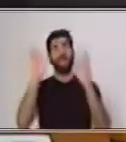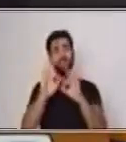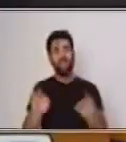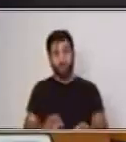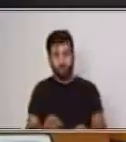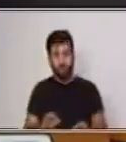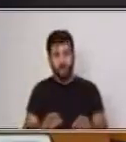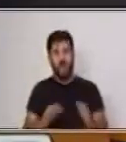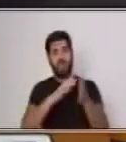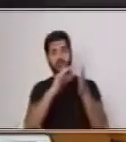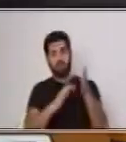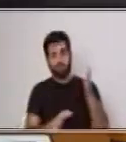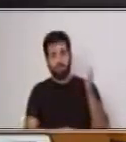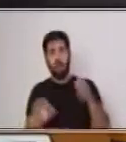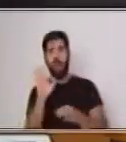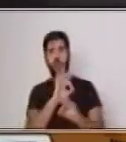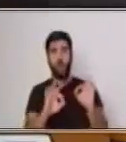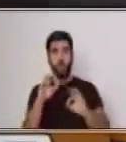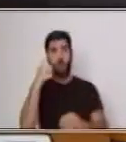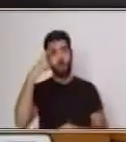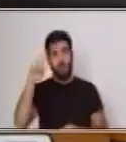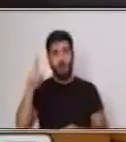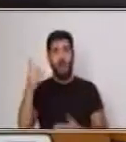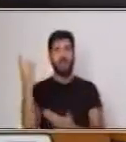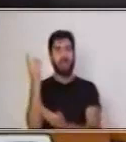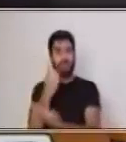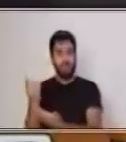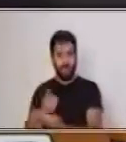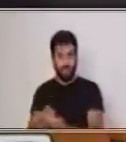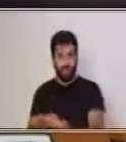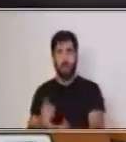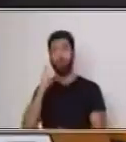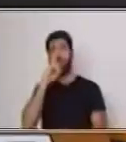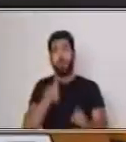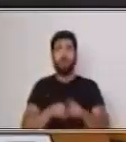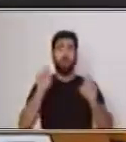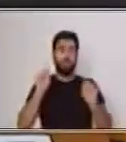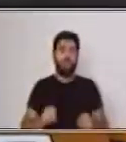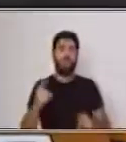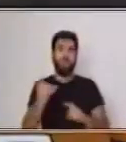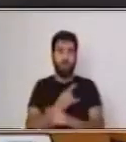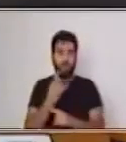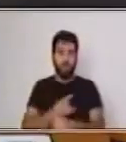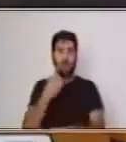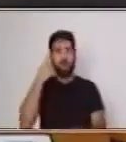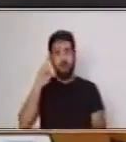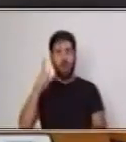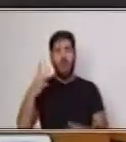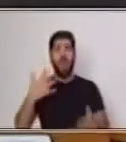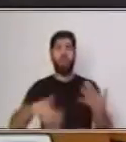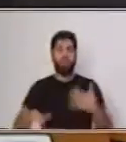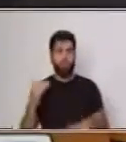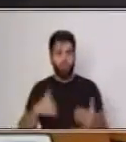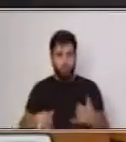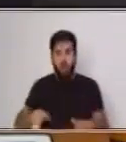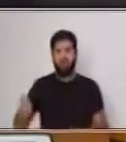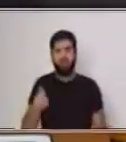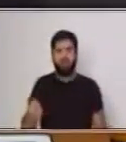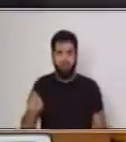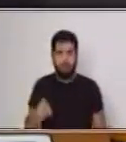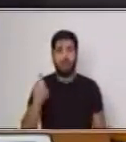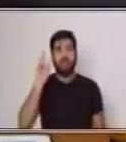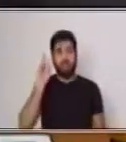texto o para dibujar. Incluso lo utilizamos para jugar. Requiere una postura correcta de la